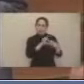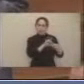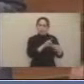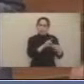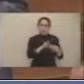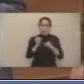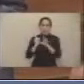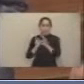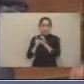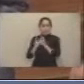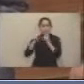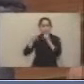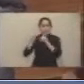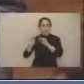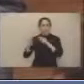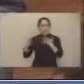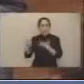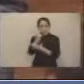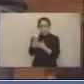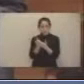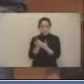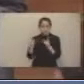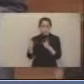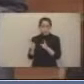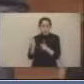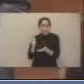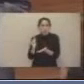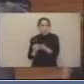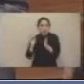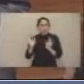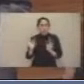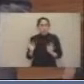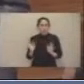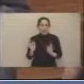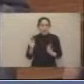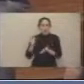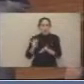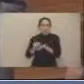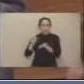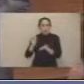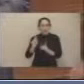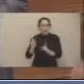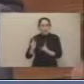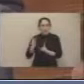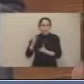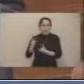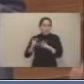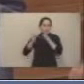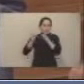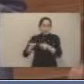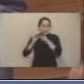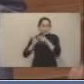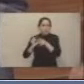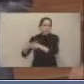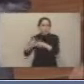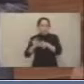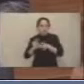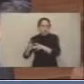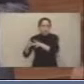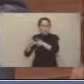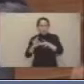en extremadura eso no es un presupuesto eso no es una cosa puntual eso es una danza Pasional eso es un tango que se Bain entre dos por